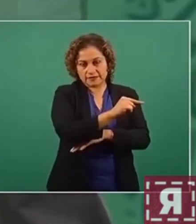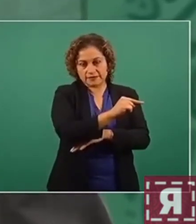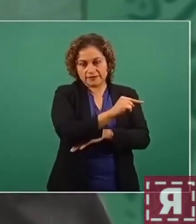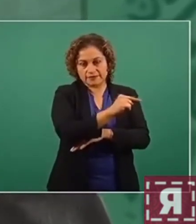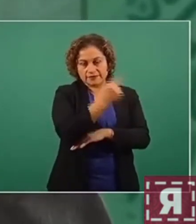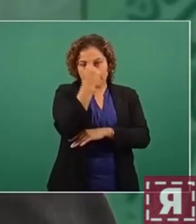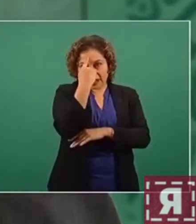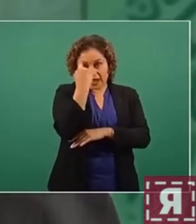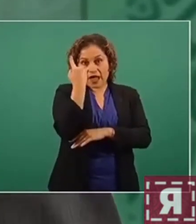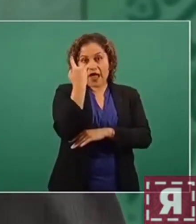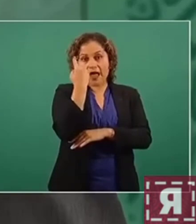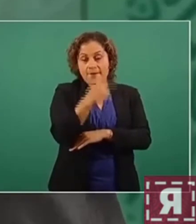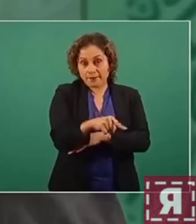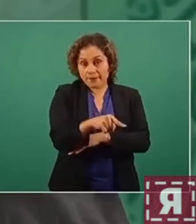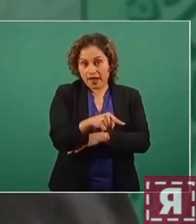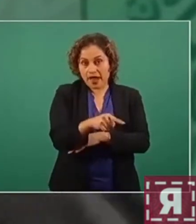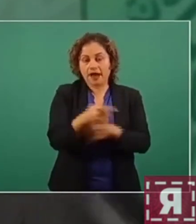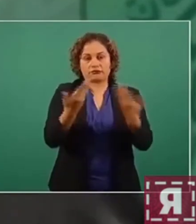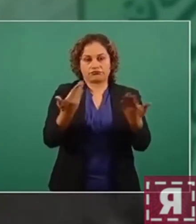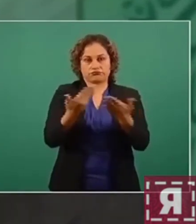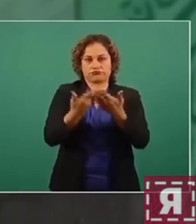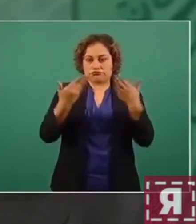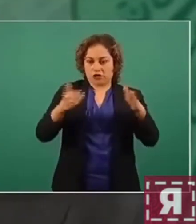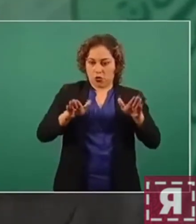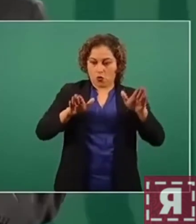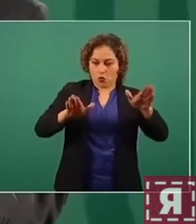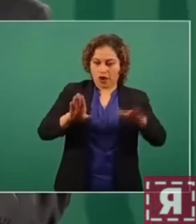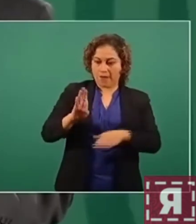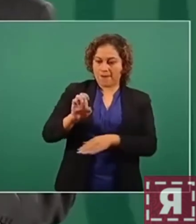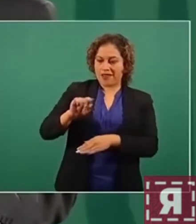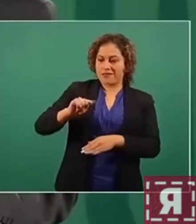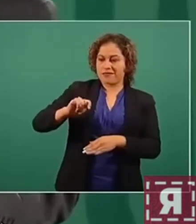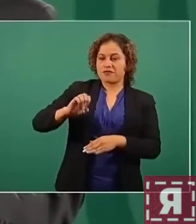el actual aeropuerto y también Santa Lucía.